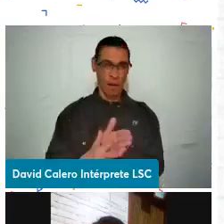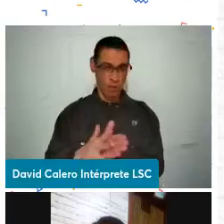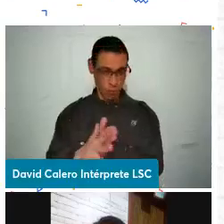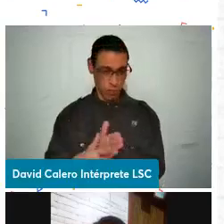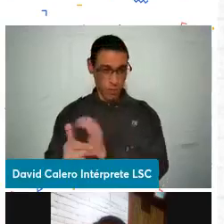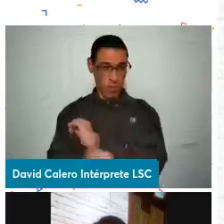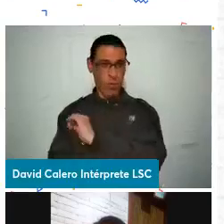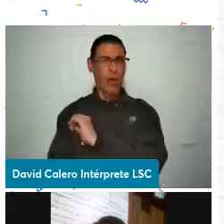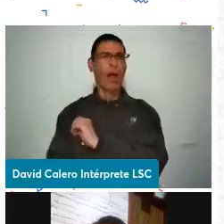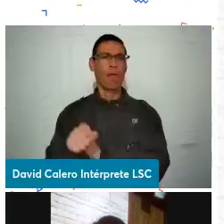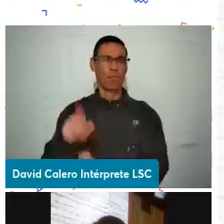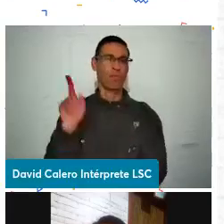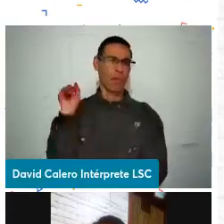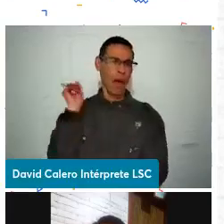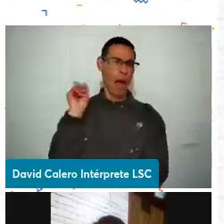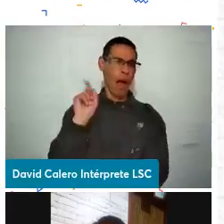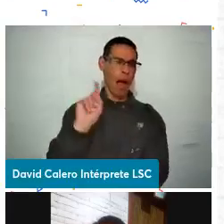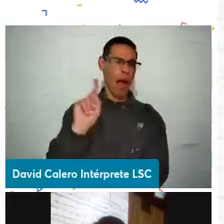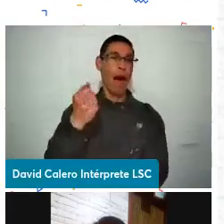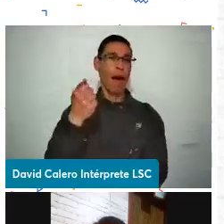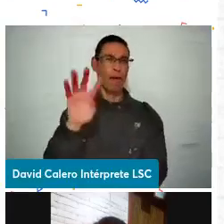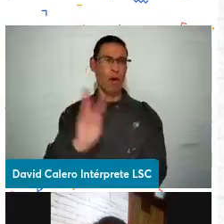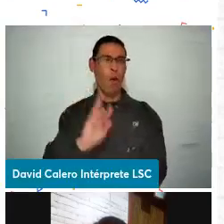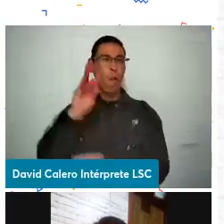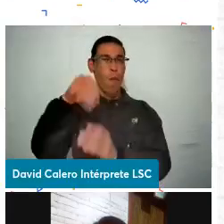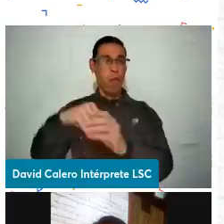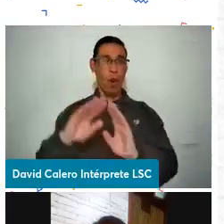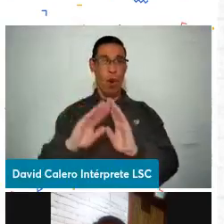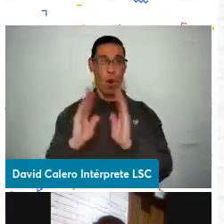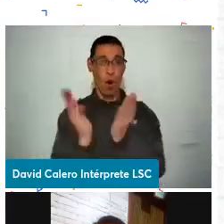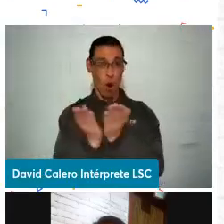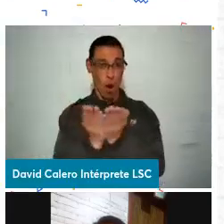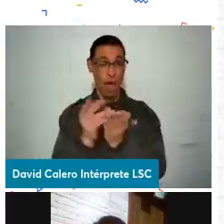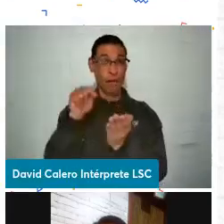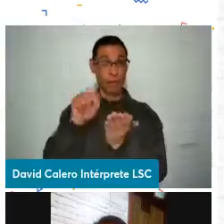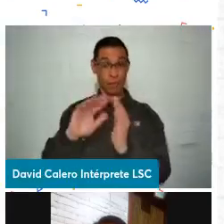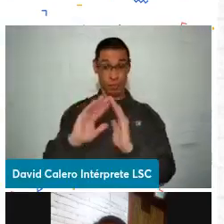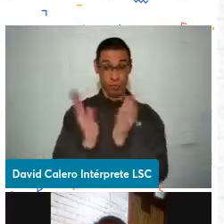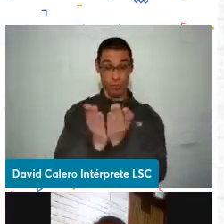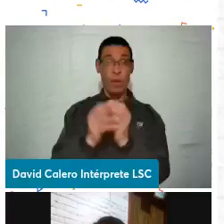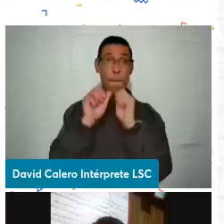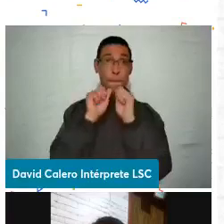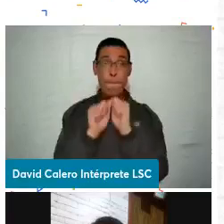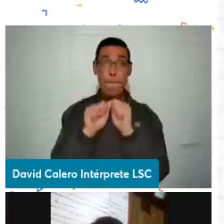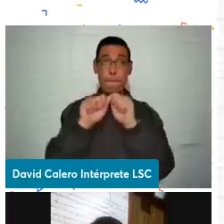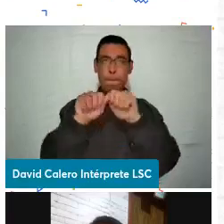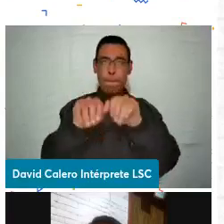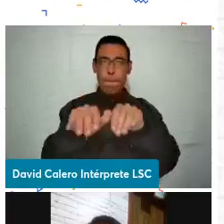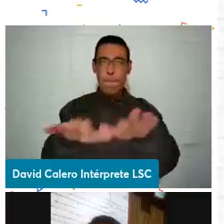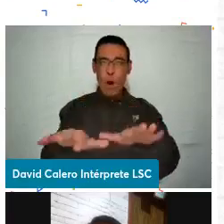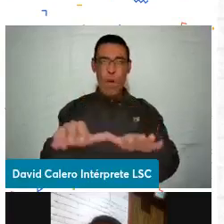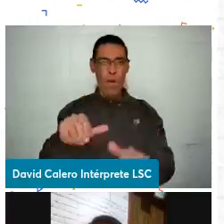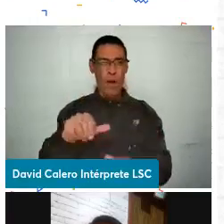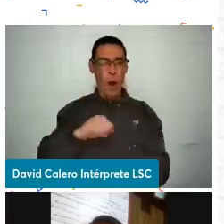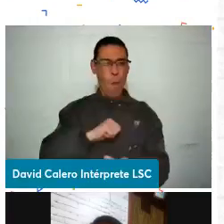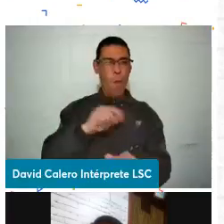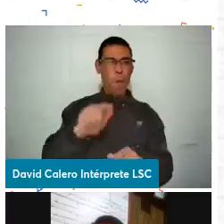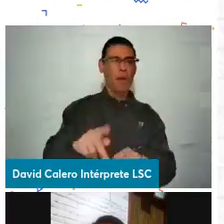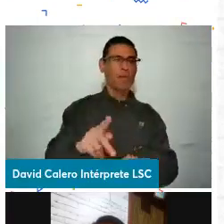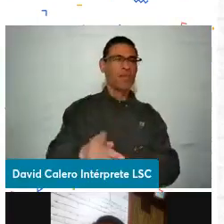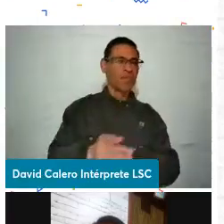institución. Es una institución de carácter público que tiene los grados de transición a